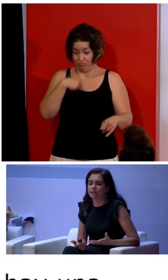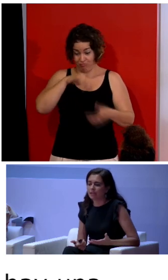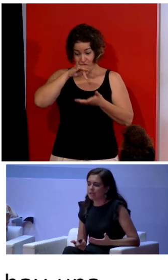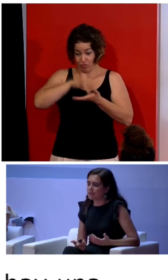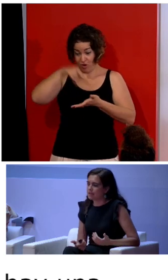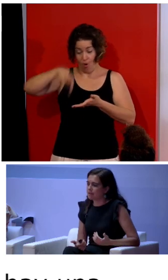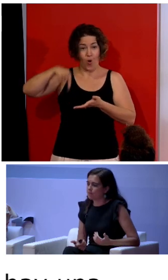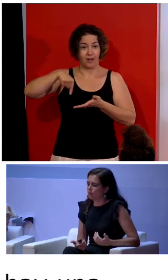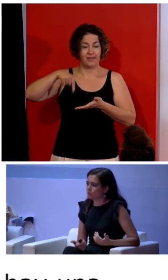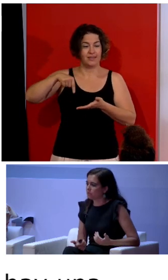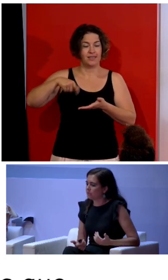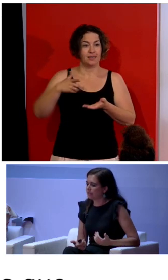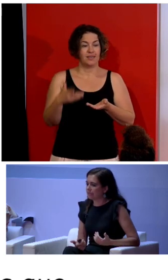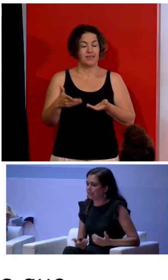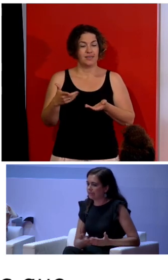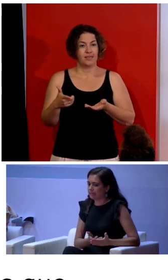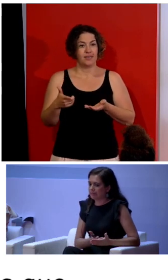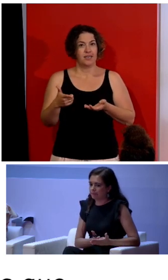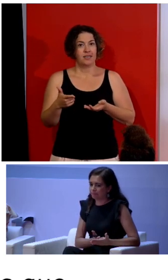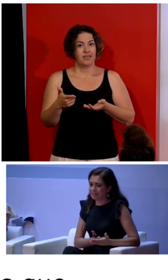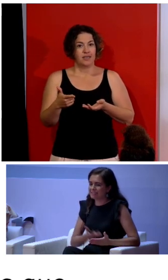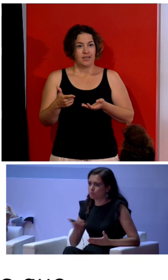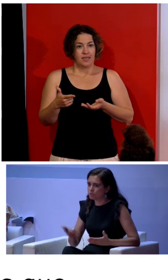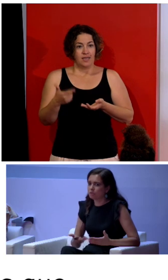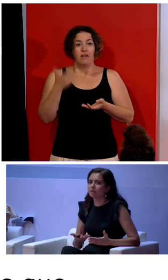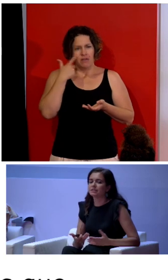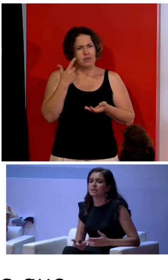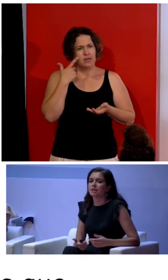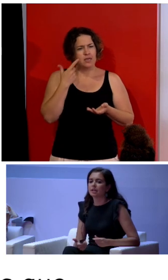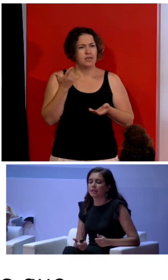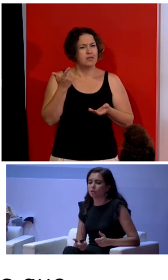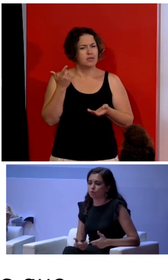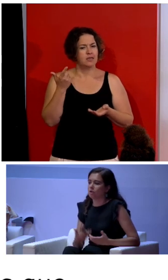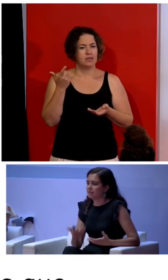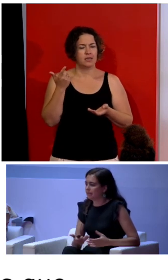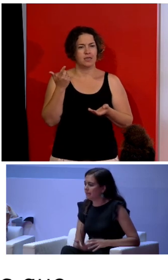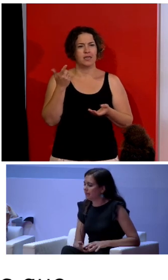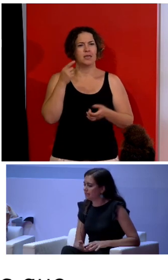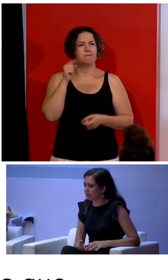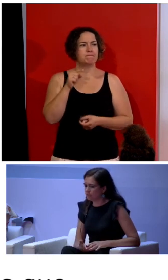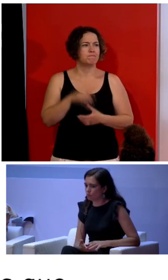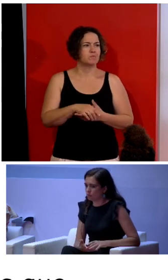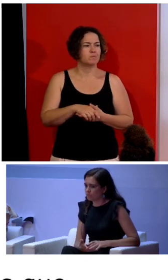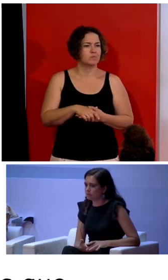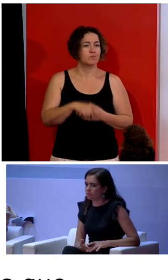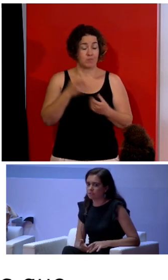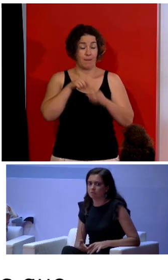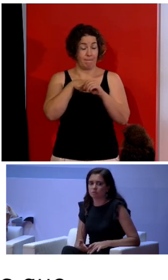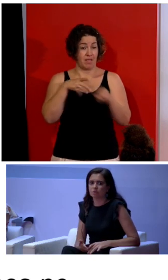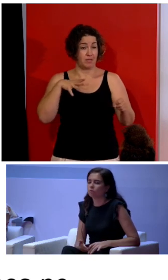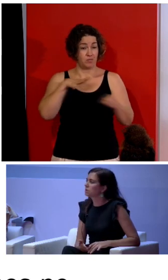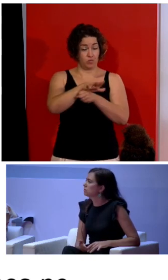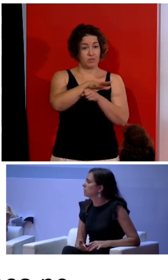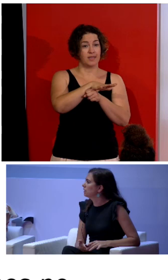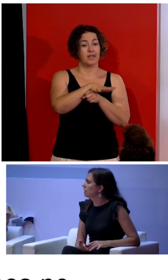aquí, bueno, pues que esas posiciones no solamente están siendo cubiertas, sino que están